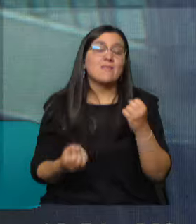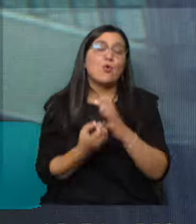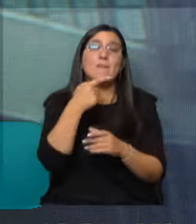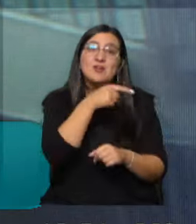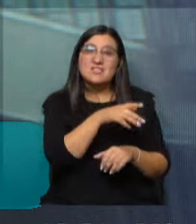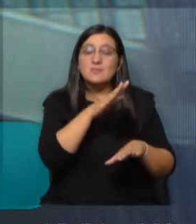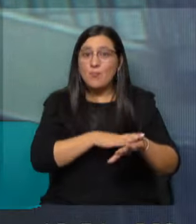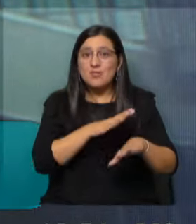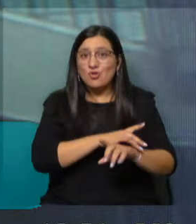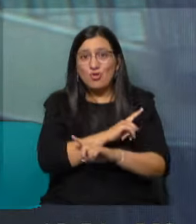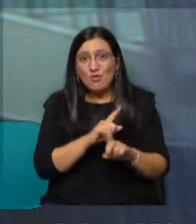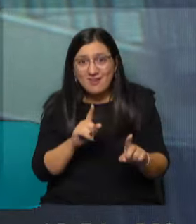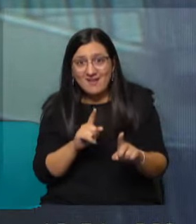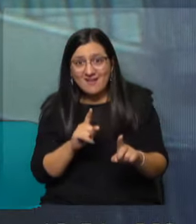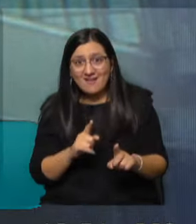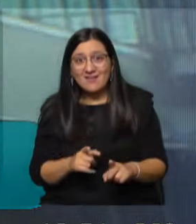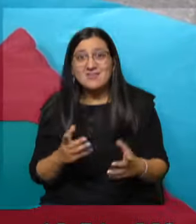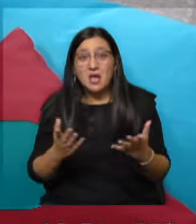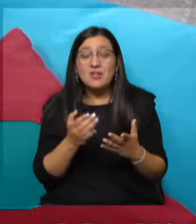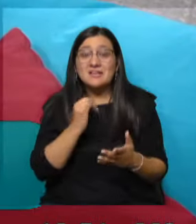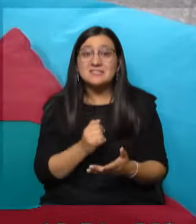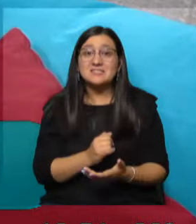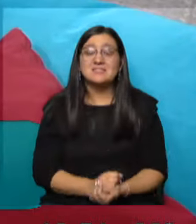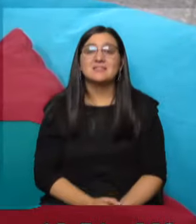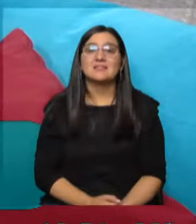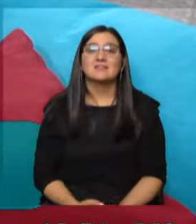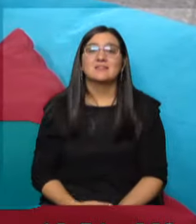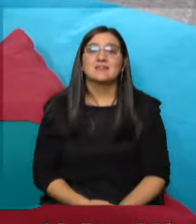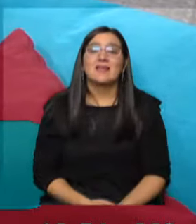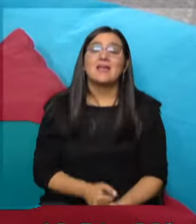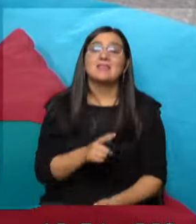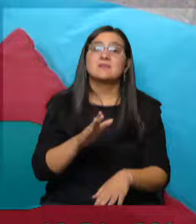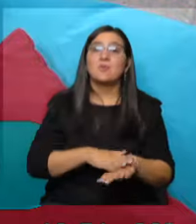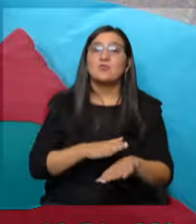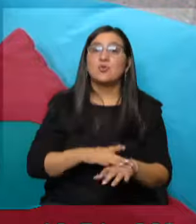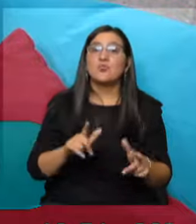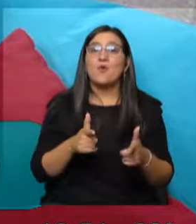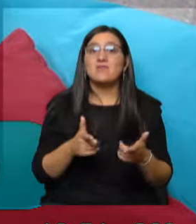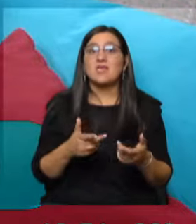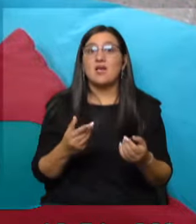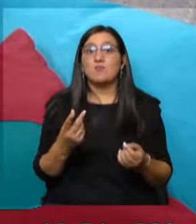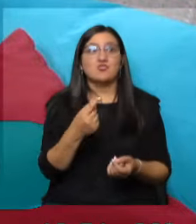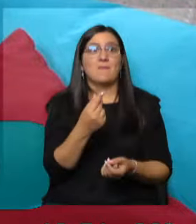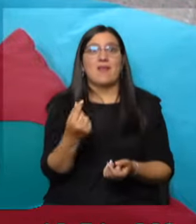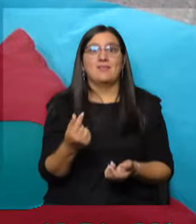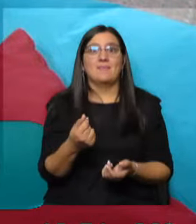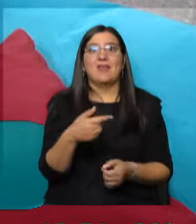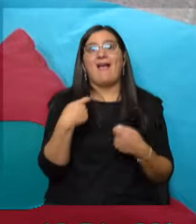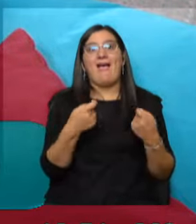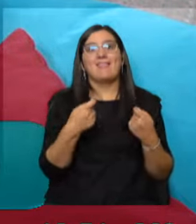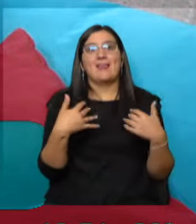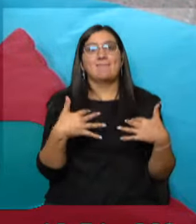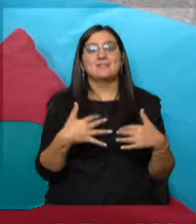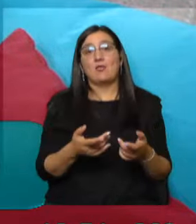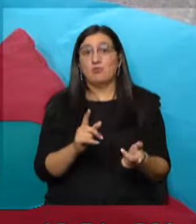ese momento no se usaban esas transiciones. Claro. Así. Bueno, nosotros lo que hacíamos en ese momento no teníamos muchos recursos, claro. No teníamos para gastar mucho